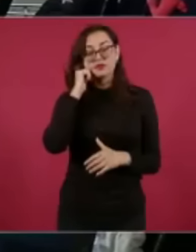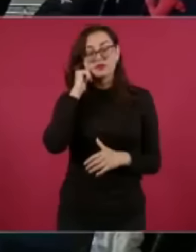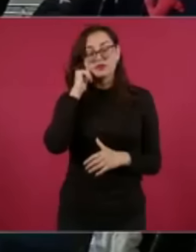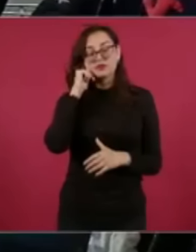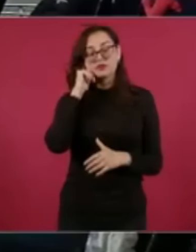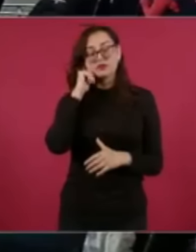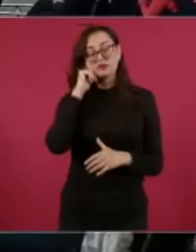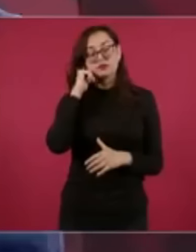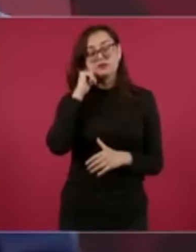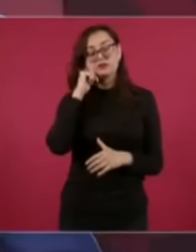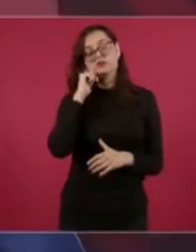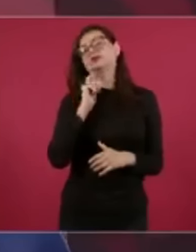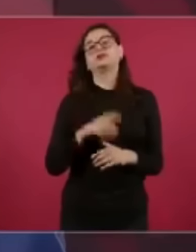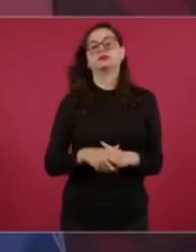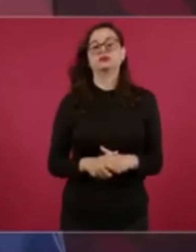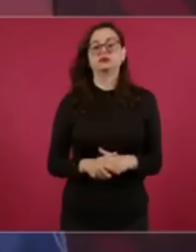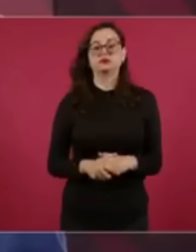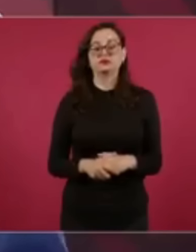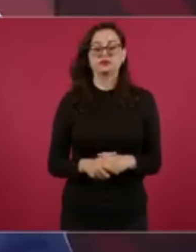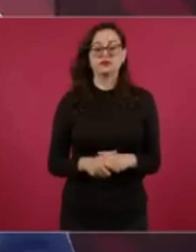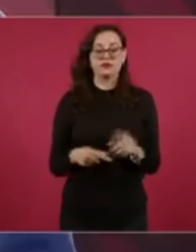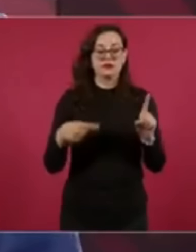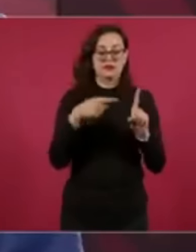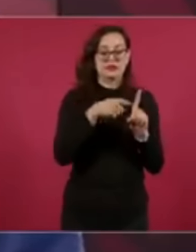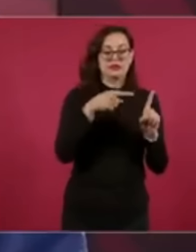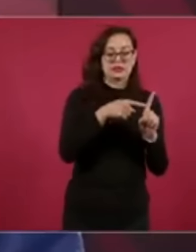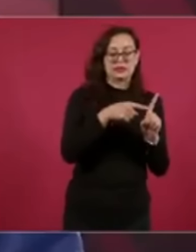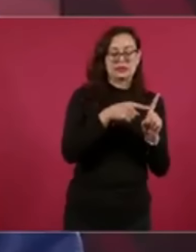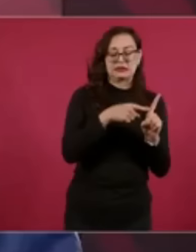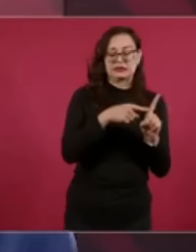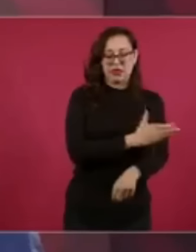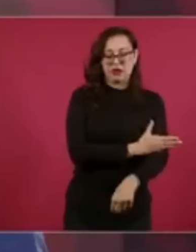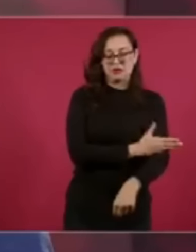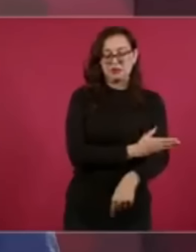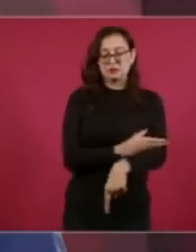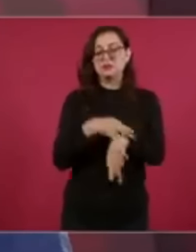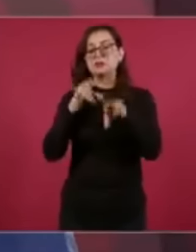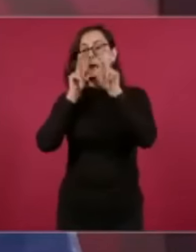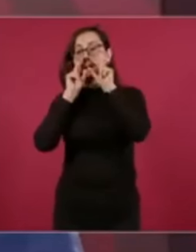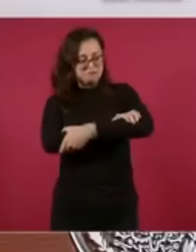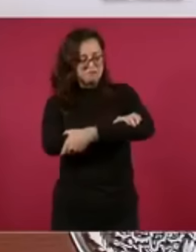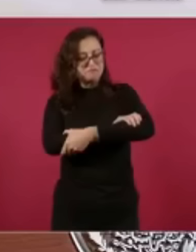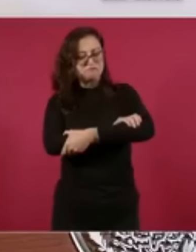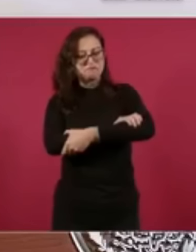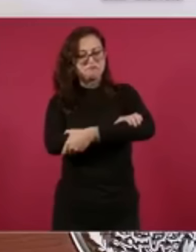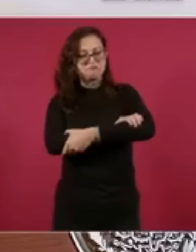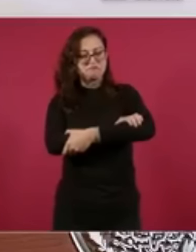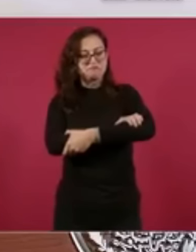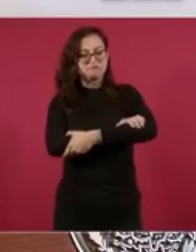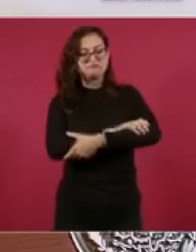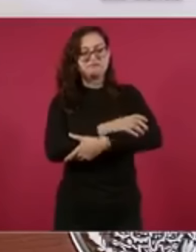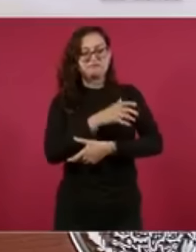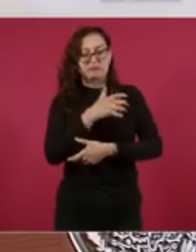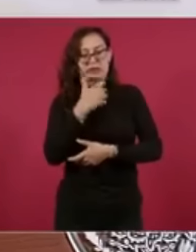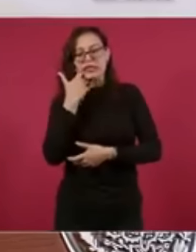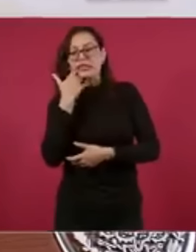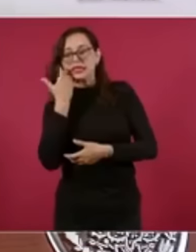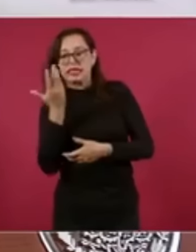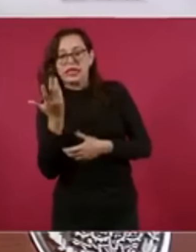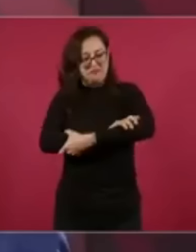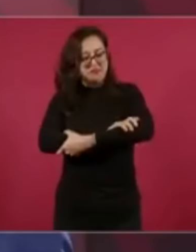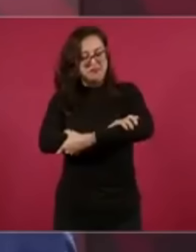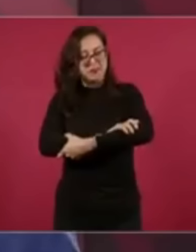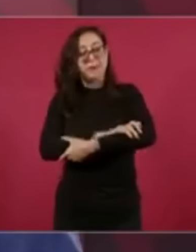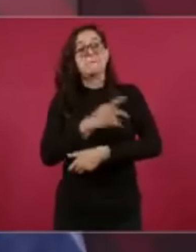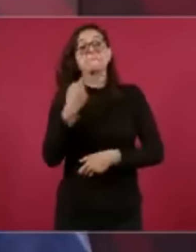principio la alianza con Zapata. Zapata también quería la alianza con Madero. Pero los